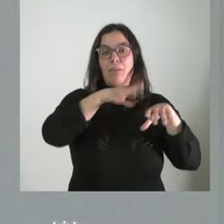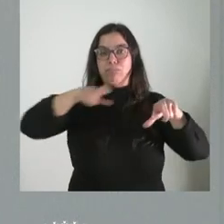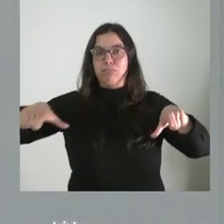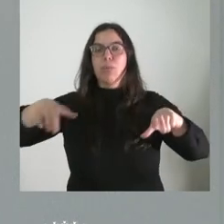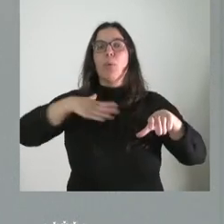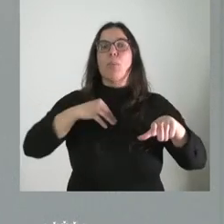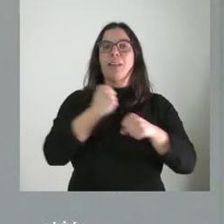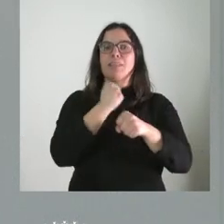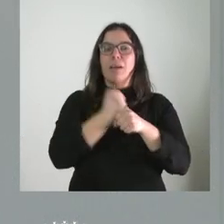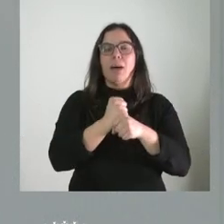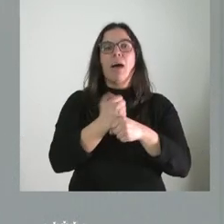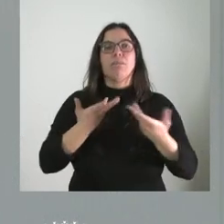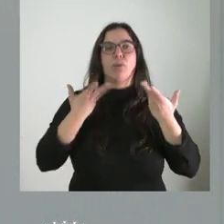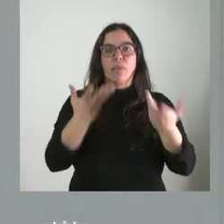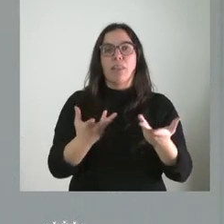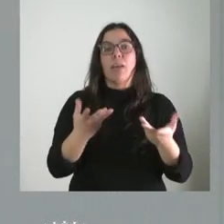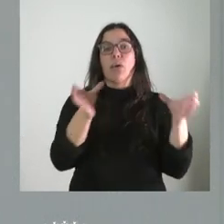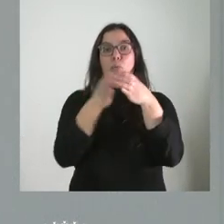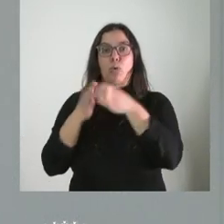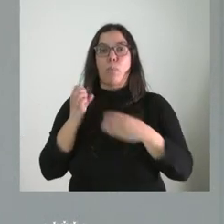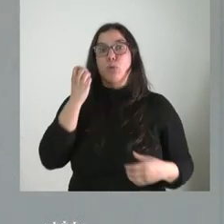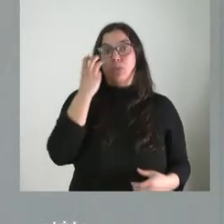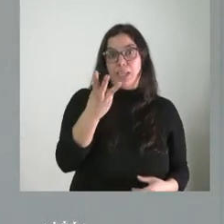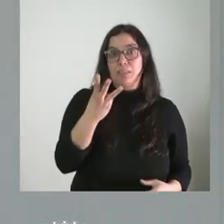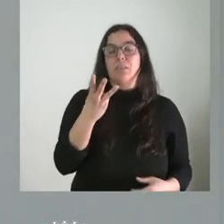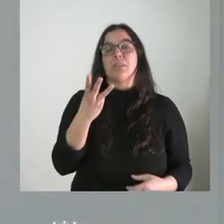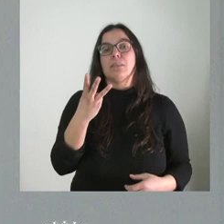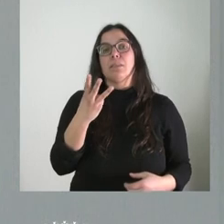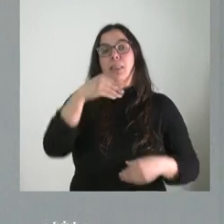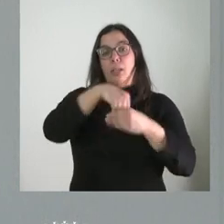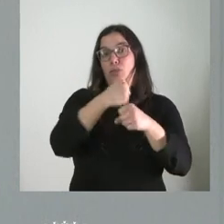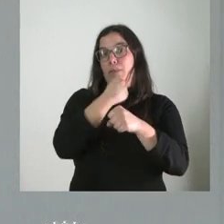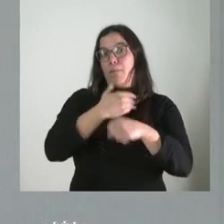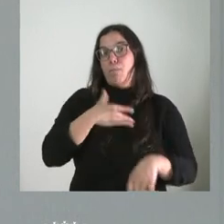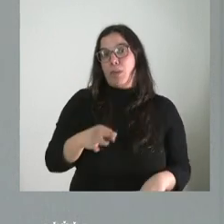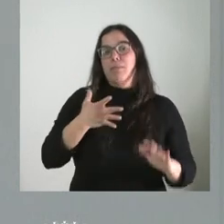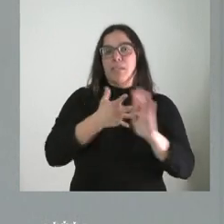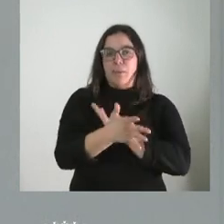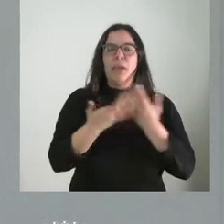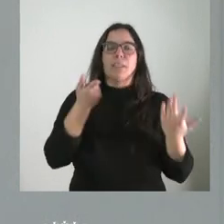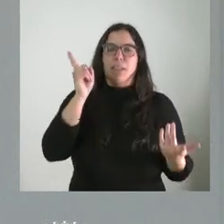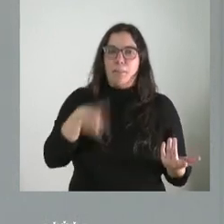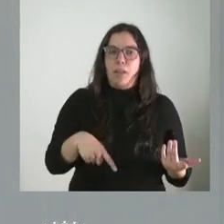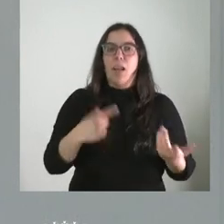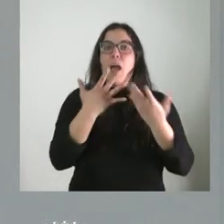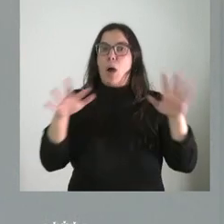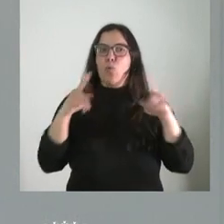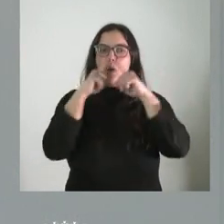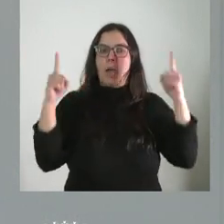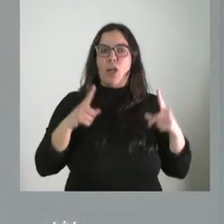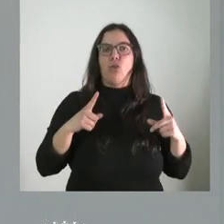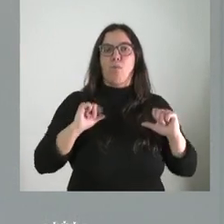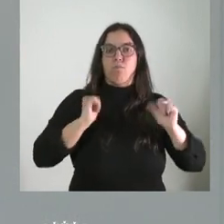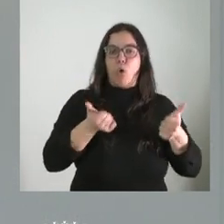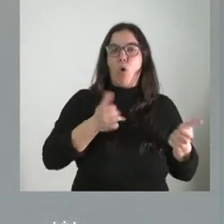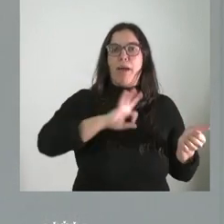a poder prestar sus tareas tres cuadrillas helitrasportadas por tanto como ven ustedes también incluso al principio de este año enero y febrero